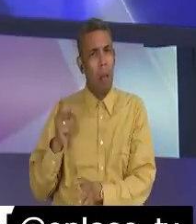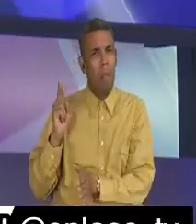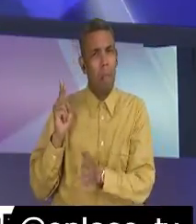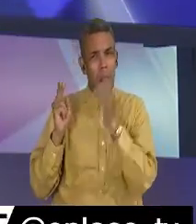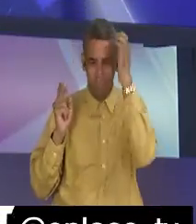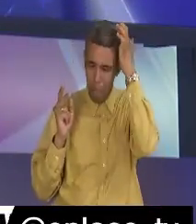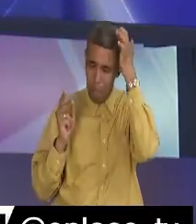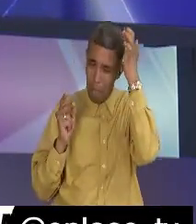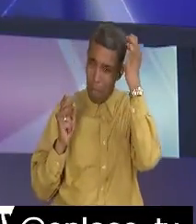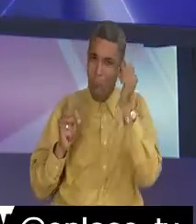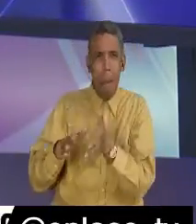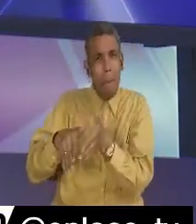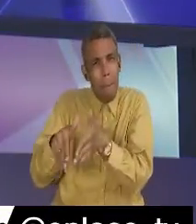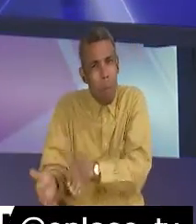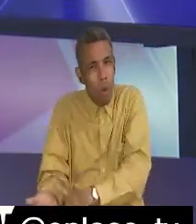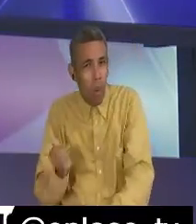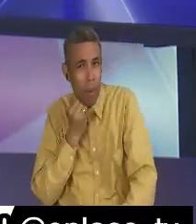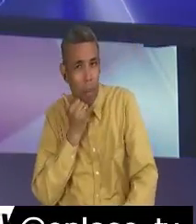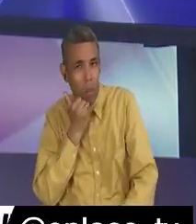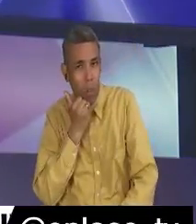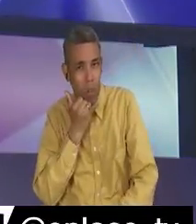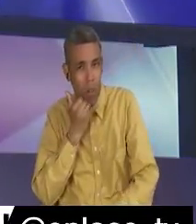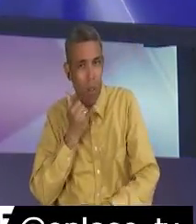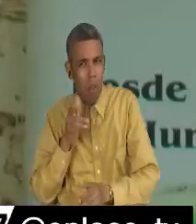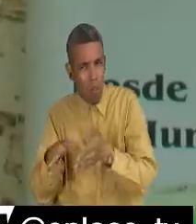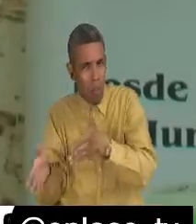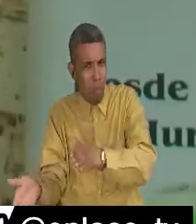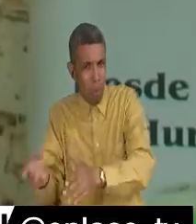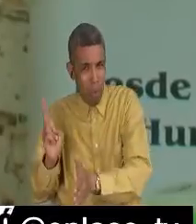tiene más información al respecto. Buenas tardes, Pedro.